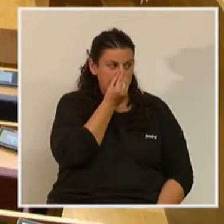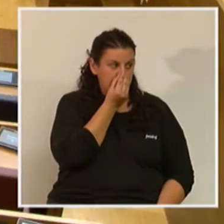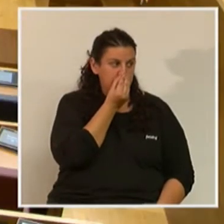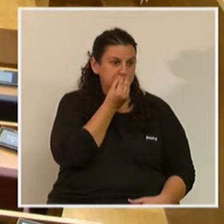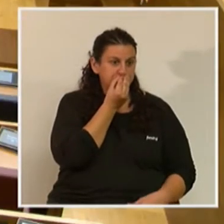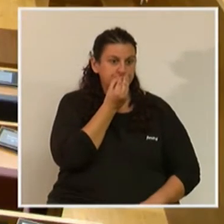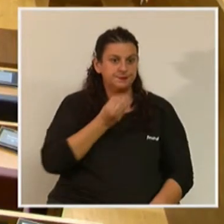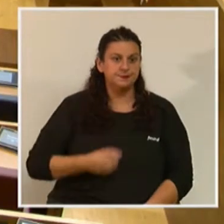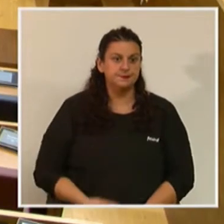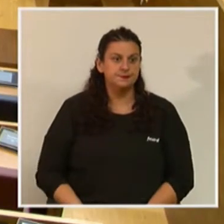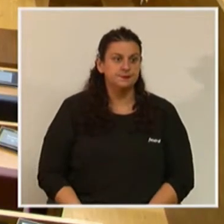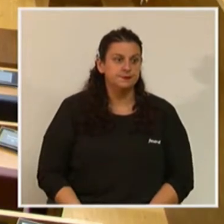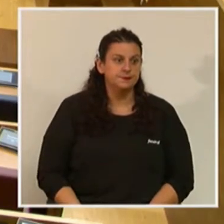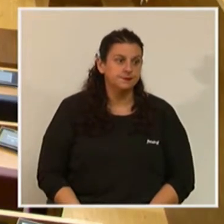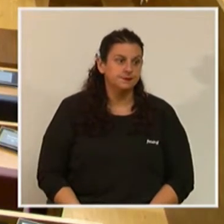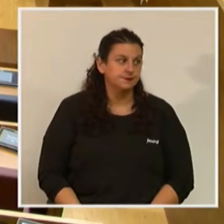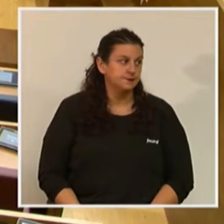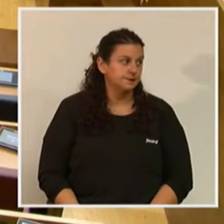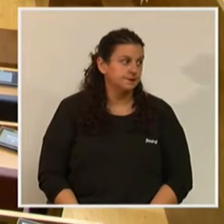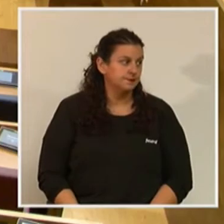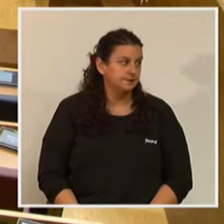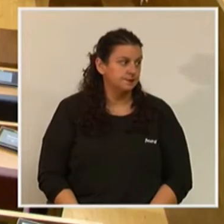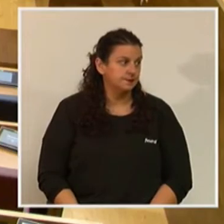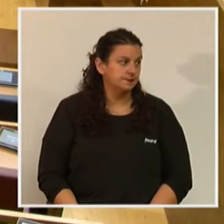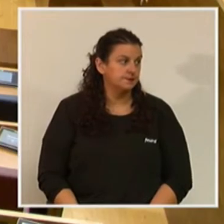insostenible y que empobrece a la comunidad valenciana